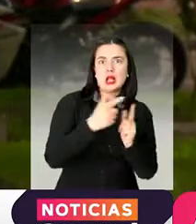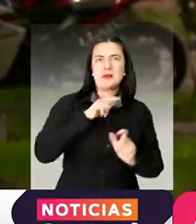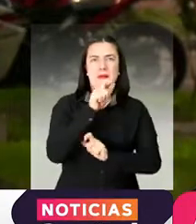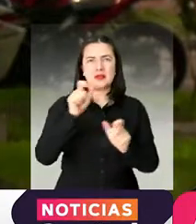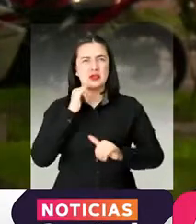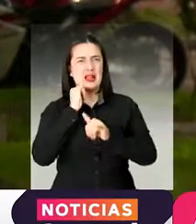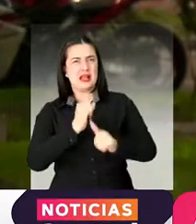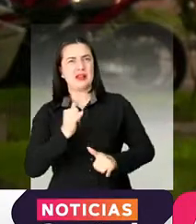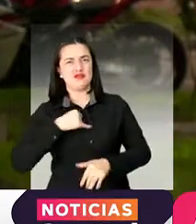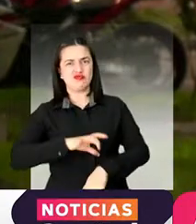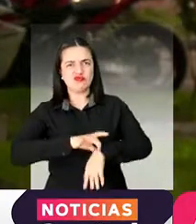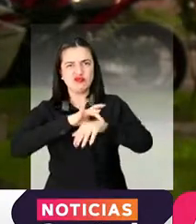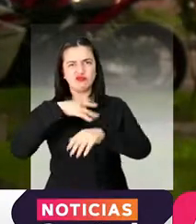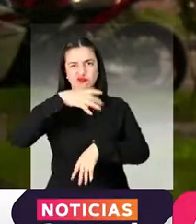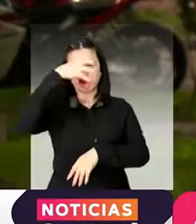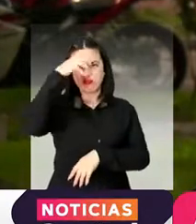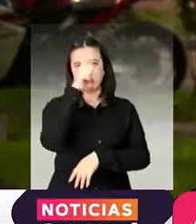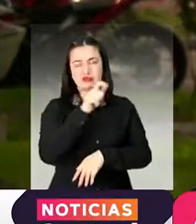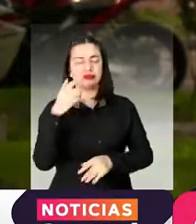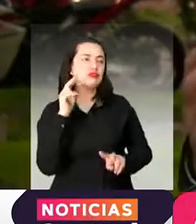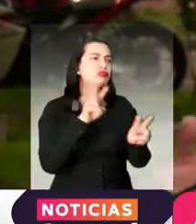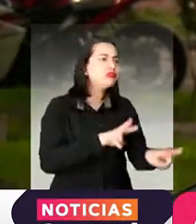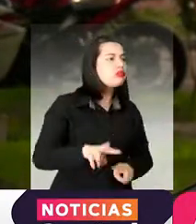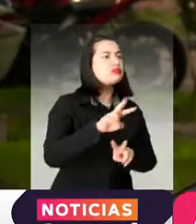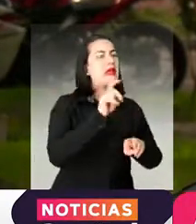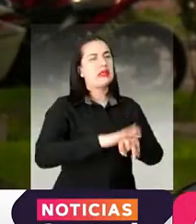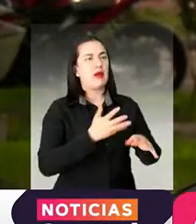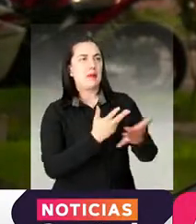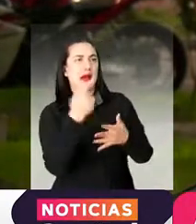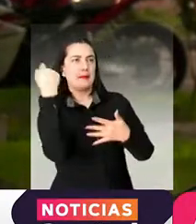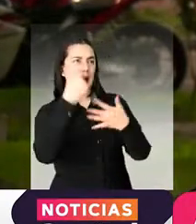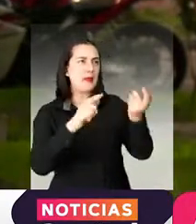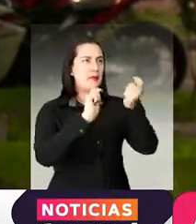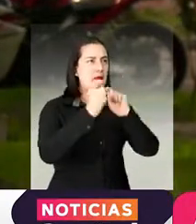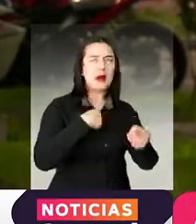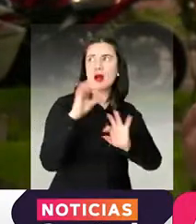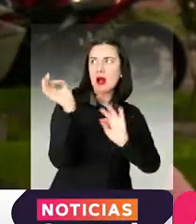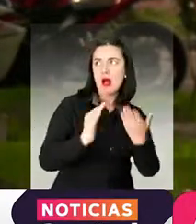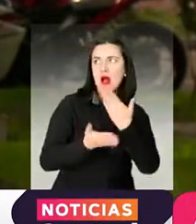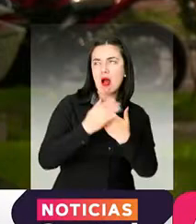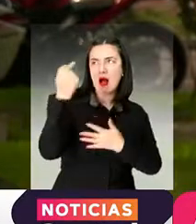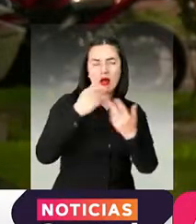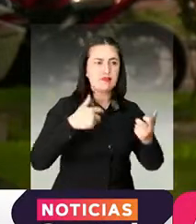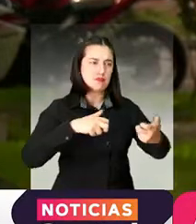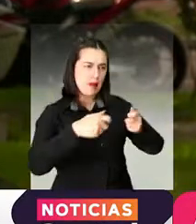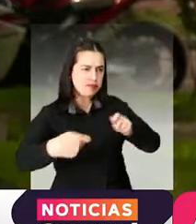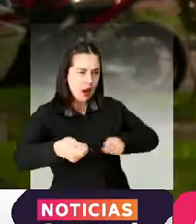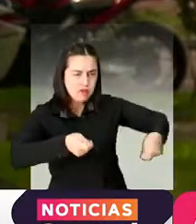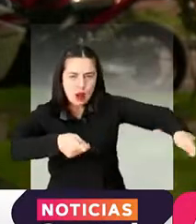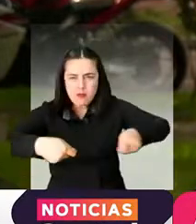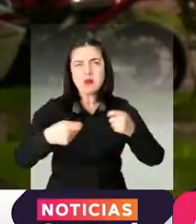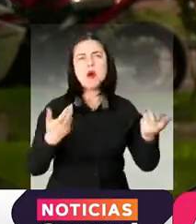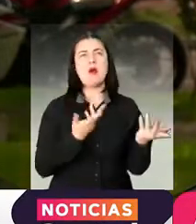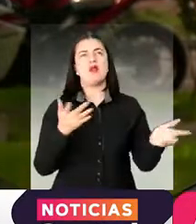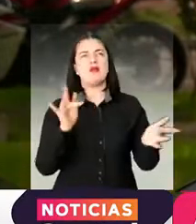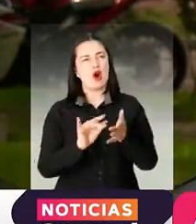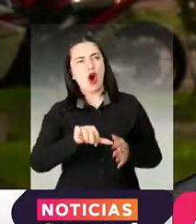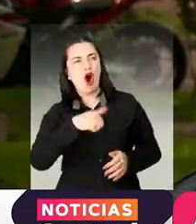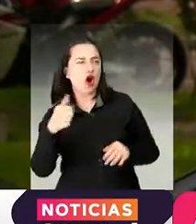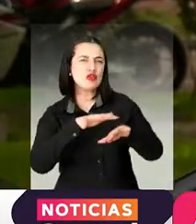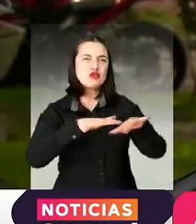ministerio visitaron nuestras instalaciones dijeron tienen que hacer esto tienen que hacer aquello en las instalaciones eléctricas otras con más tendidos de